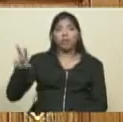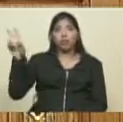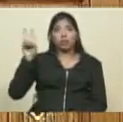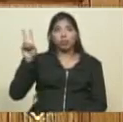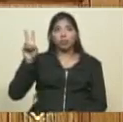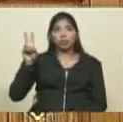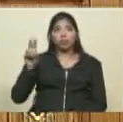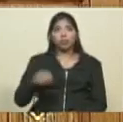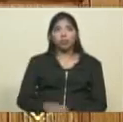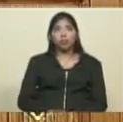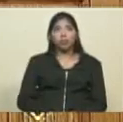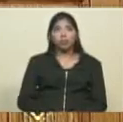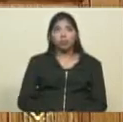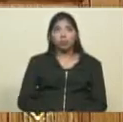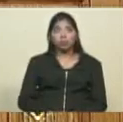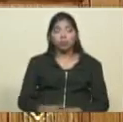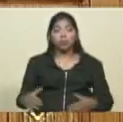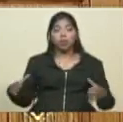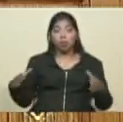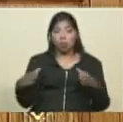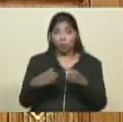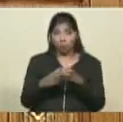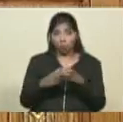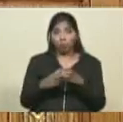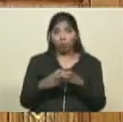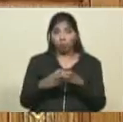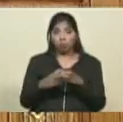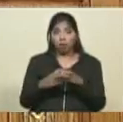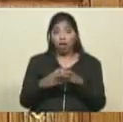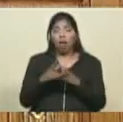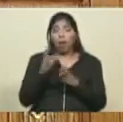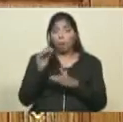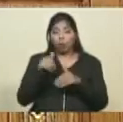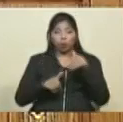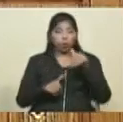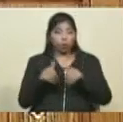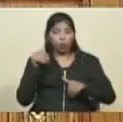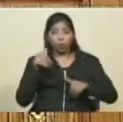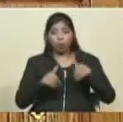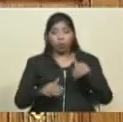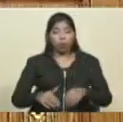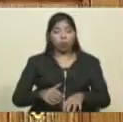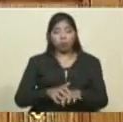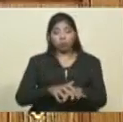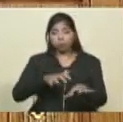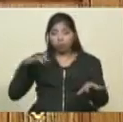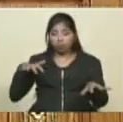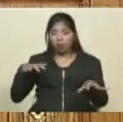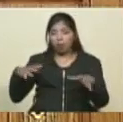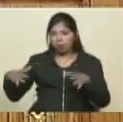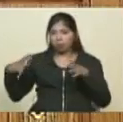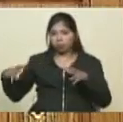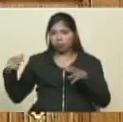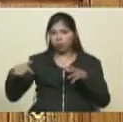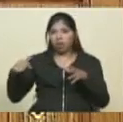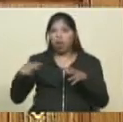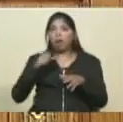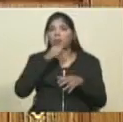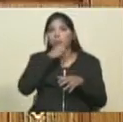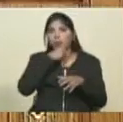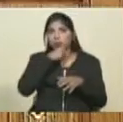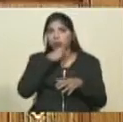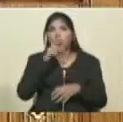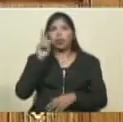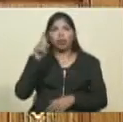sido el segmento que más participó, que más votó en las elecciones para escoger nuestro constituyente, también